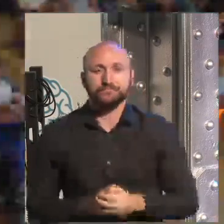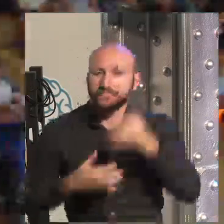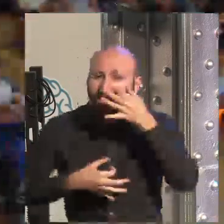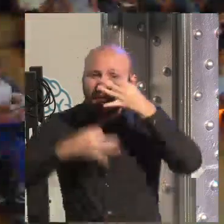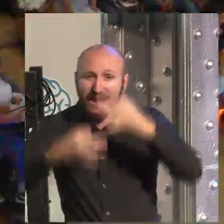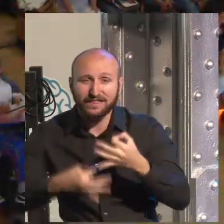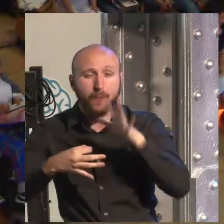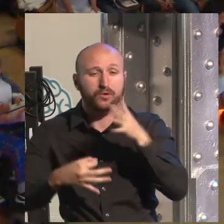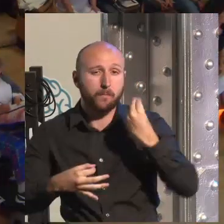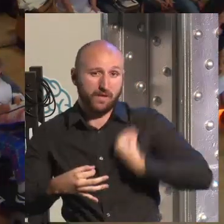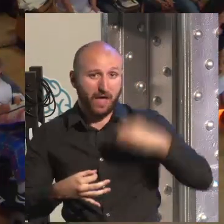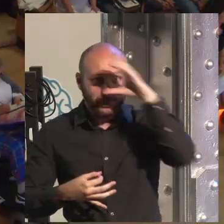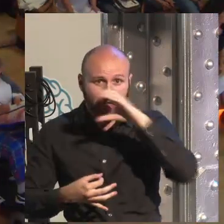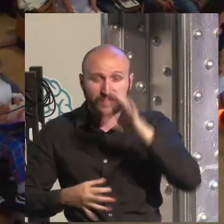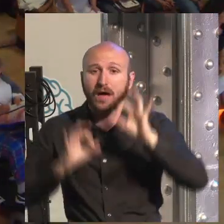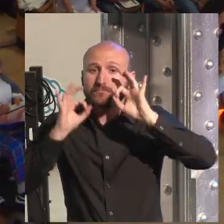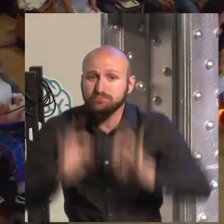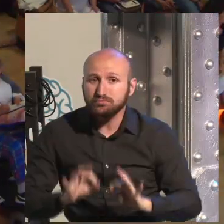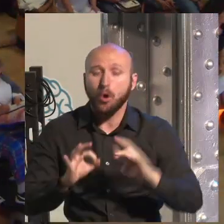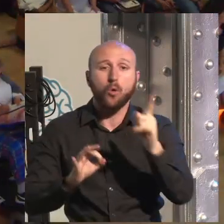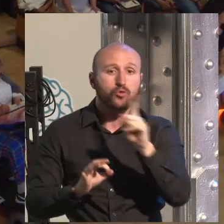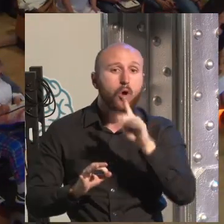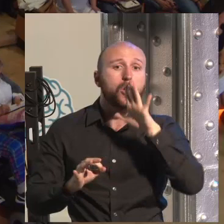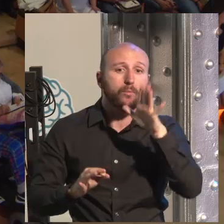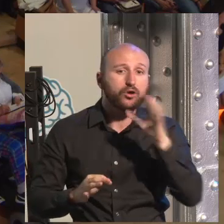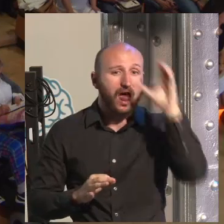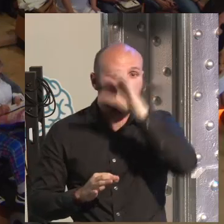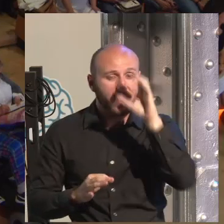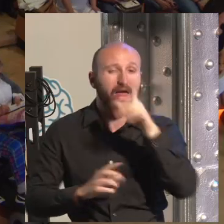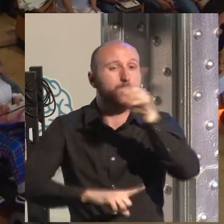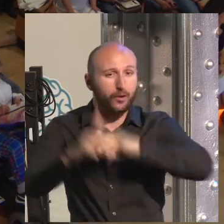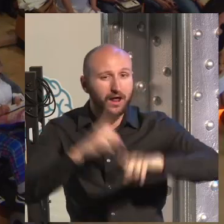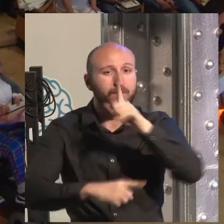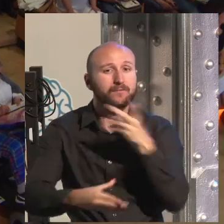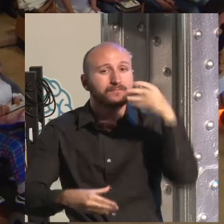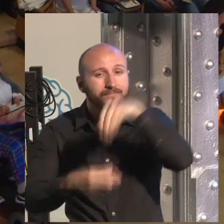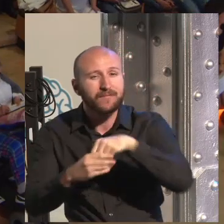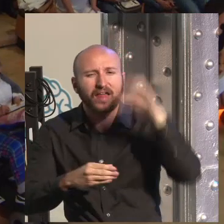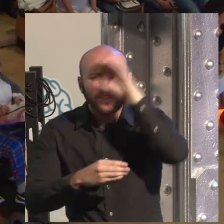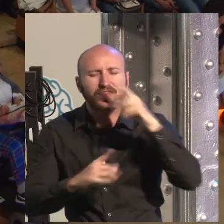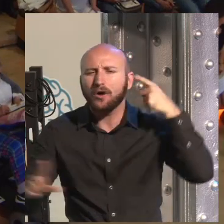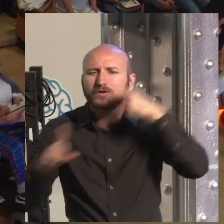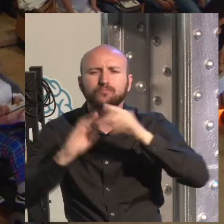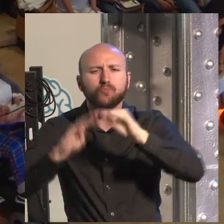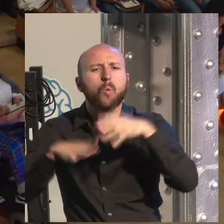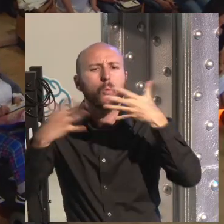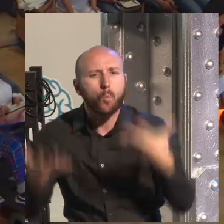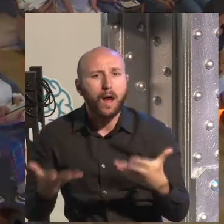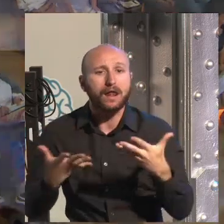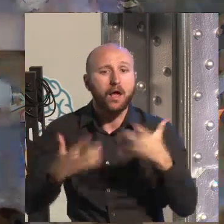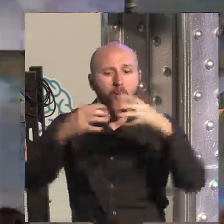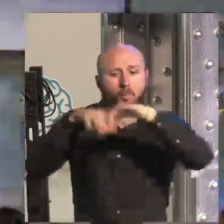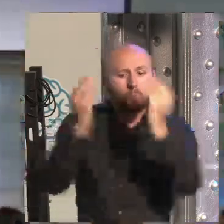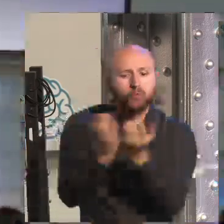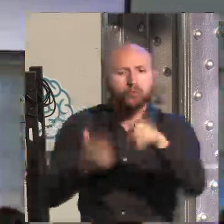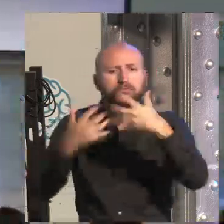sí misma ciencia, es el problema que la ciencia aborda. Y lo que la ciencia persigue es entender cómo funciona este